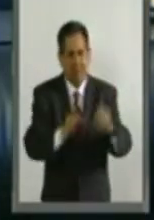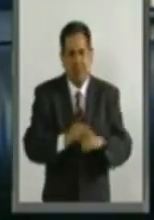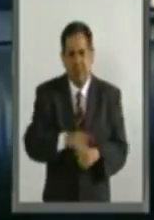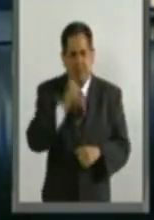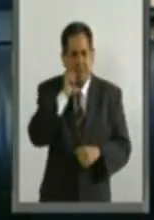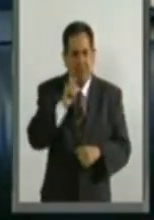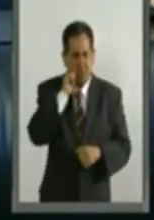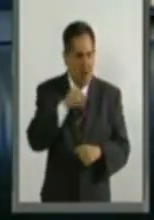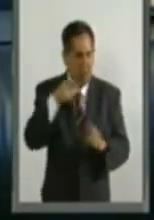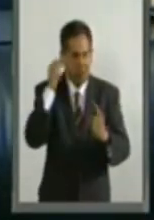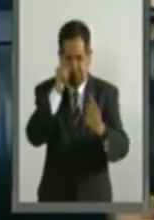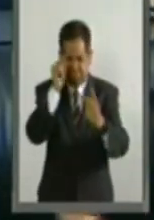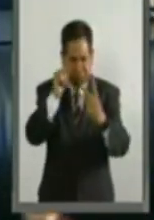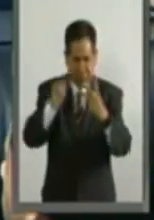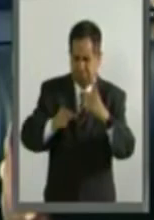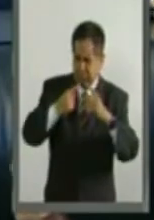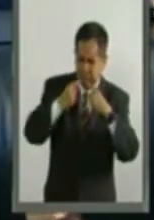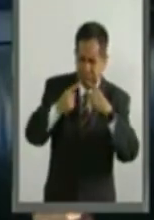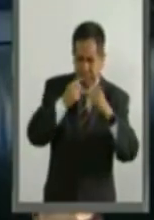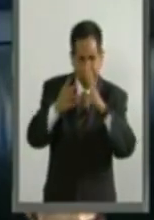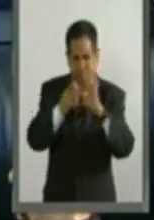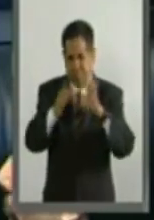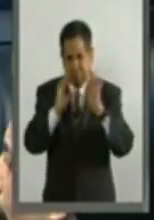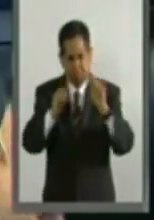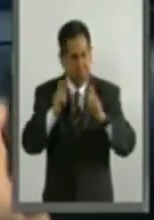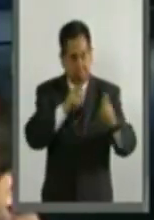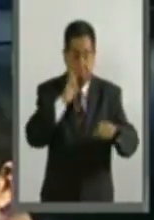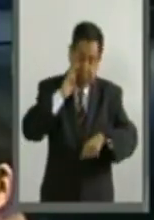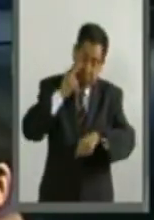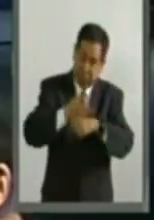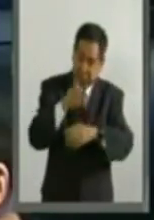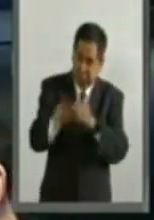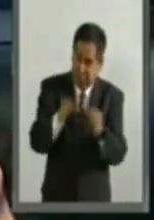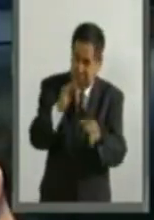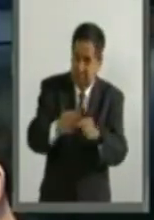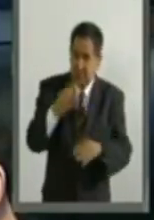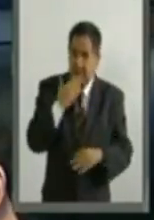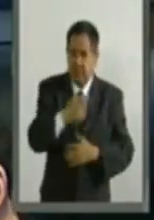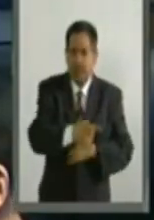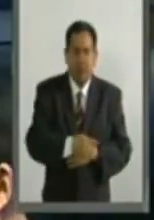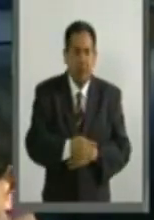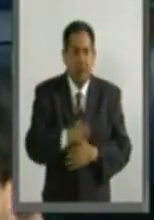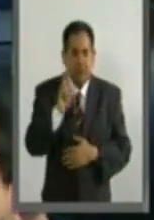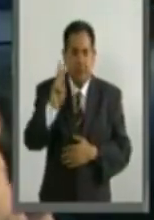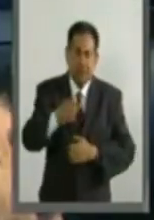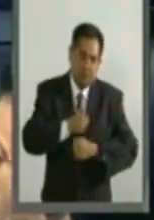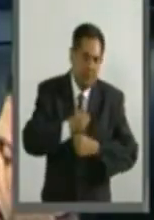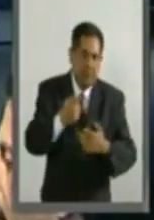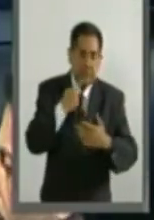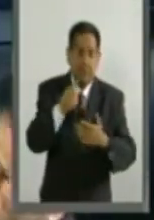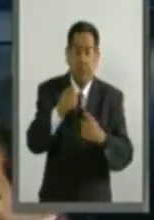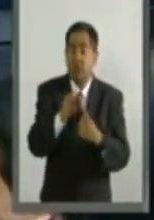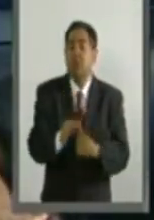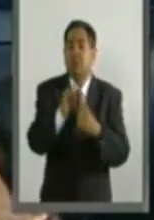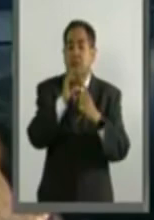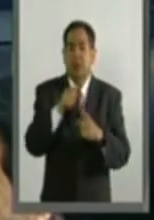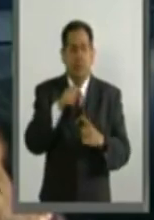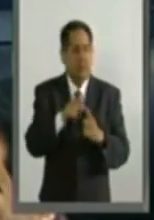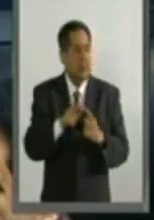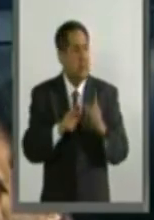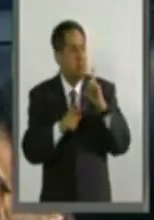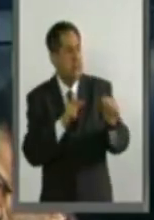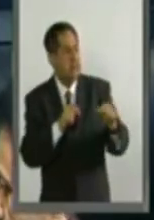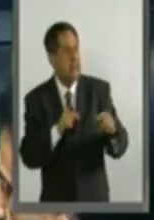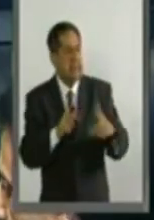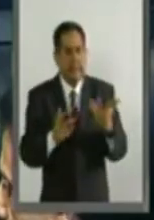Siempre puntual, siempre atendiendo la encomienda, y esto sí lo quiero destacar porque dejará un vacío